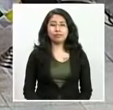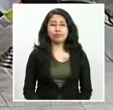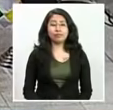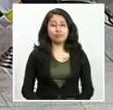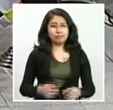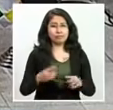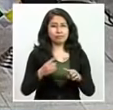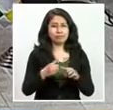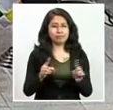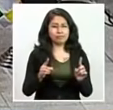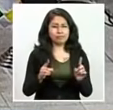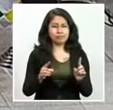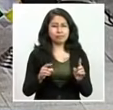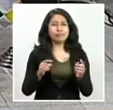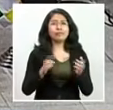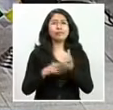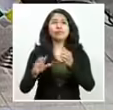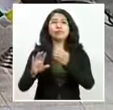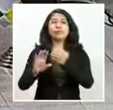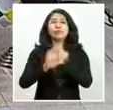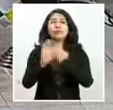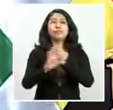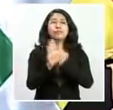Pero esta defensa